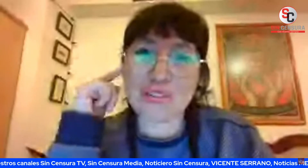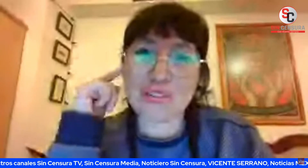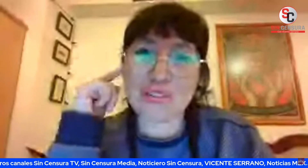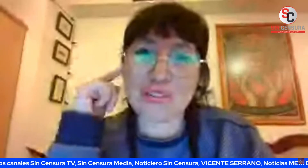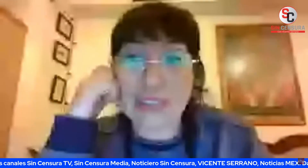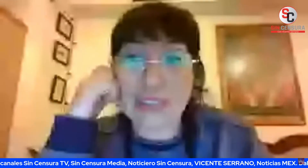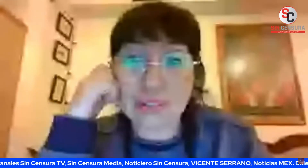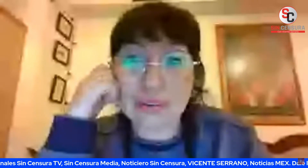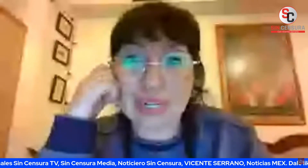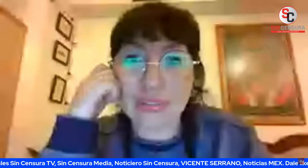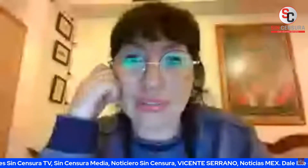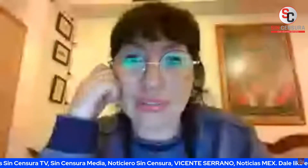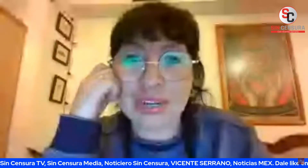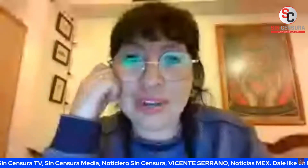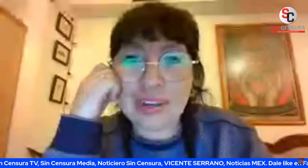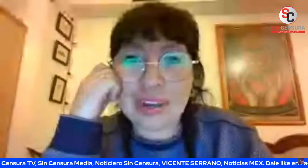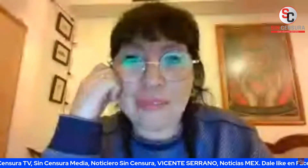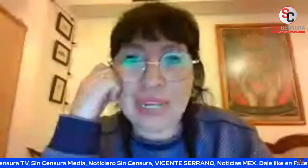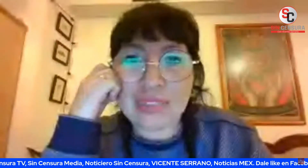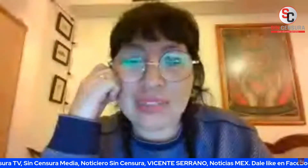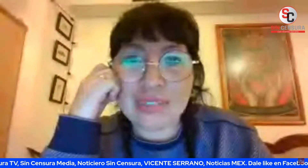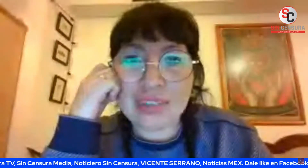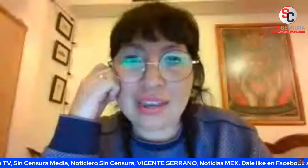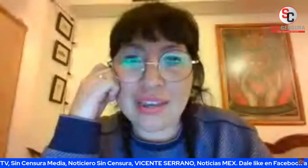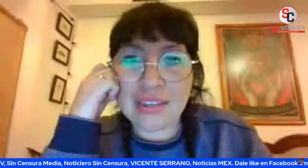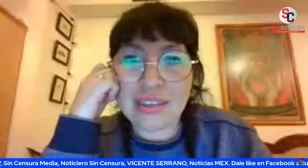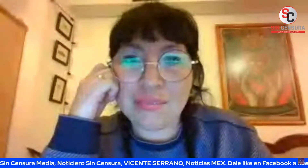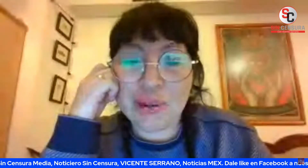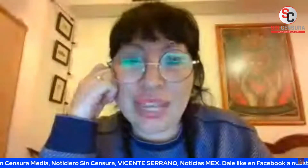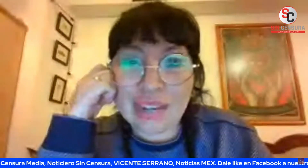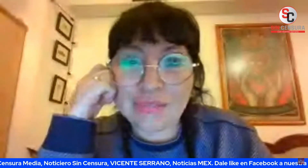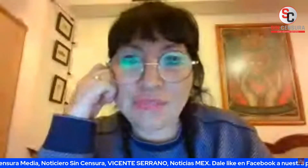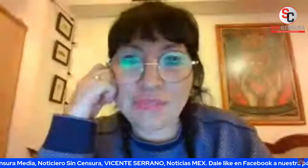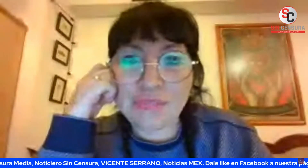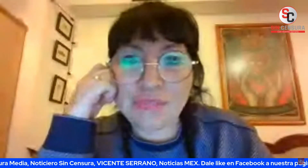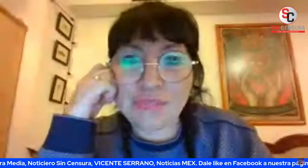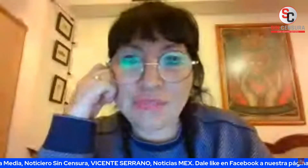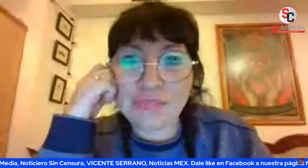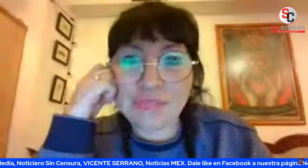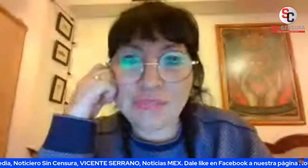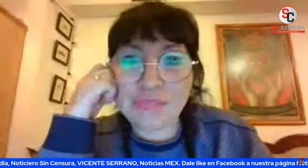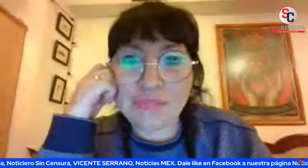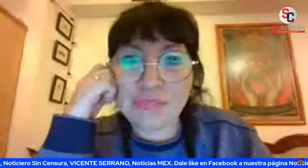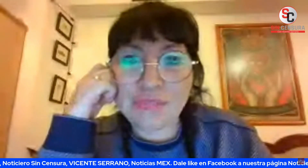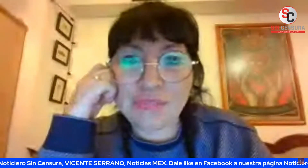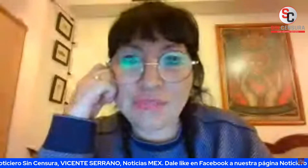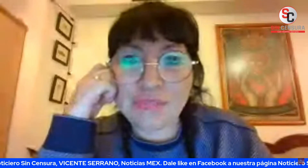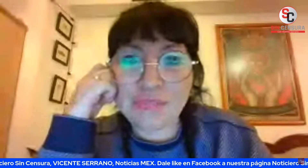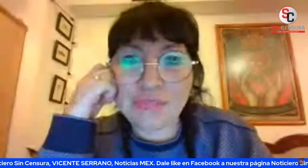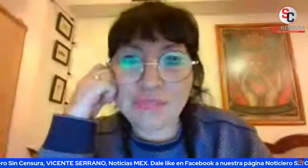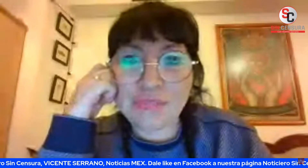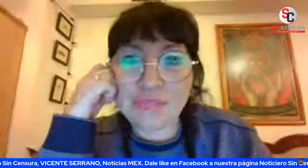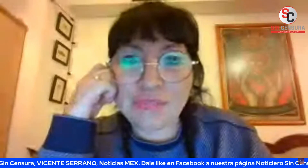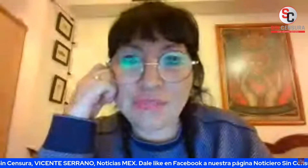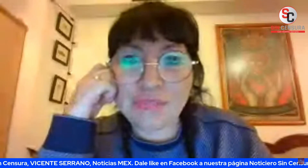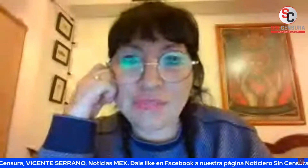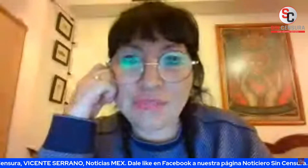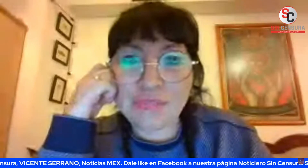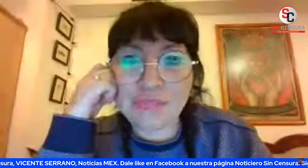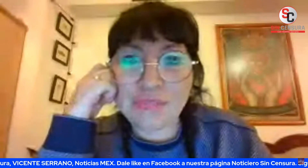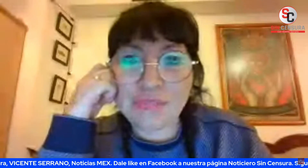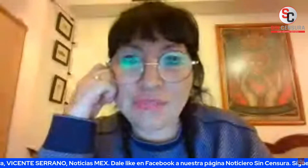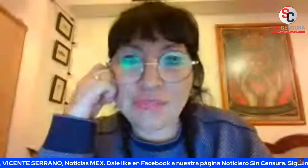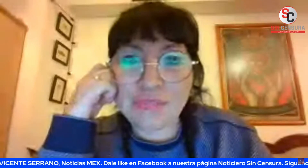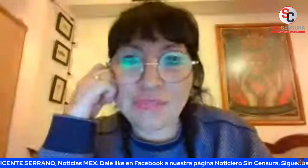la militancia de Morena a cargo del Instituto de Formación Política, y entonces me parecía fundamental hacer un balance sobre